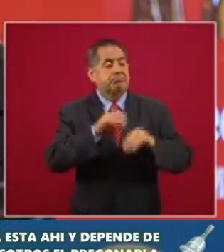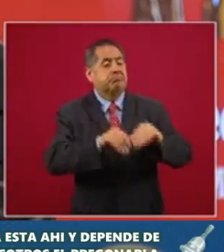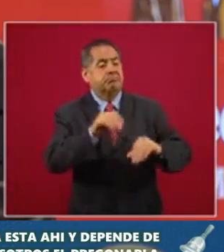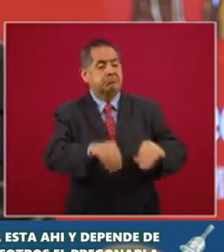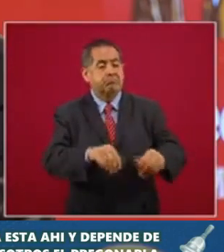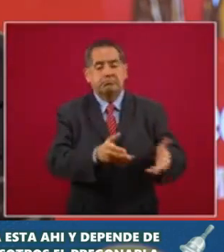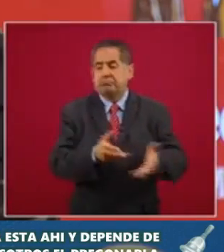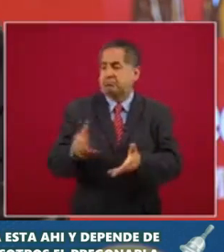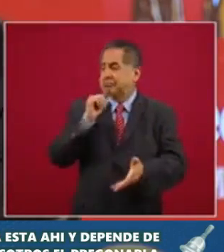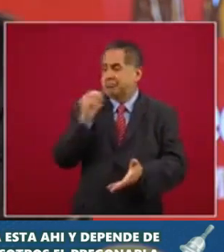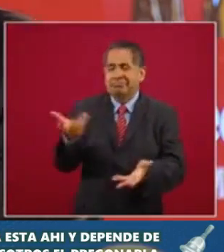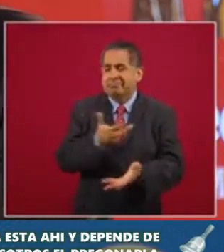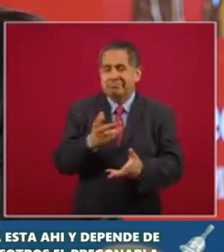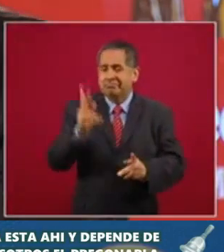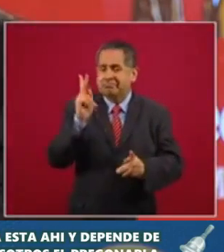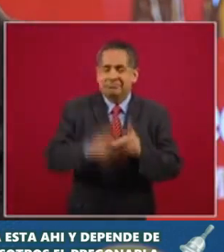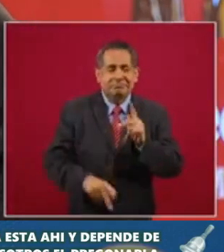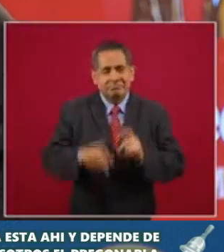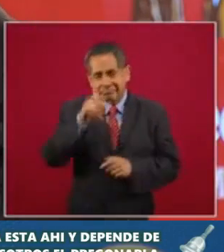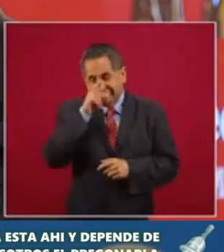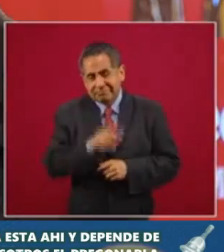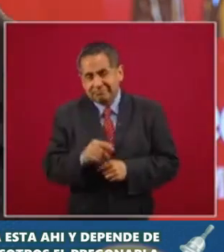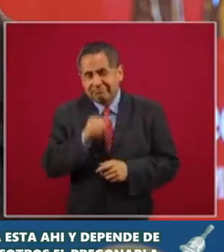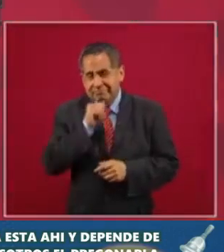que no las terminaban